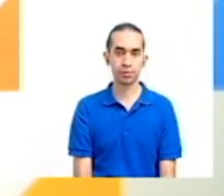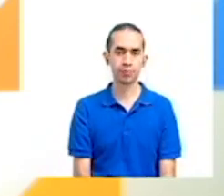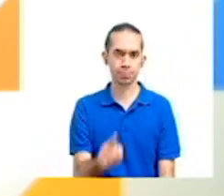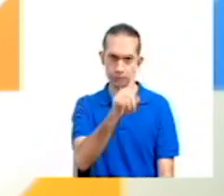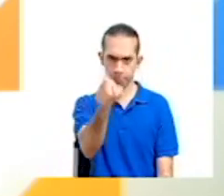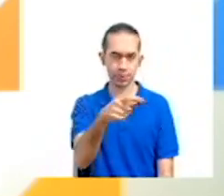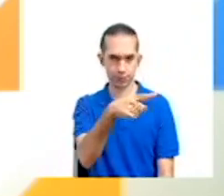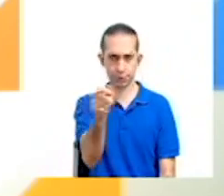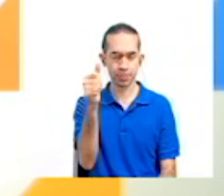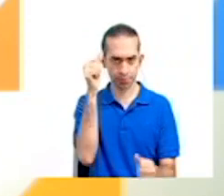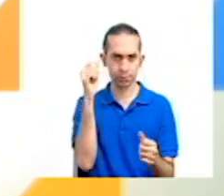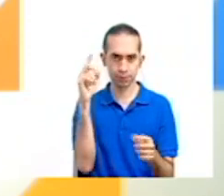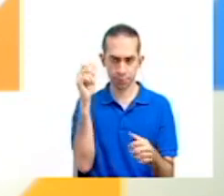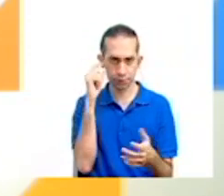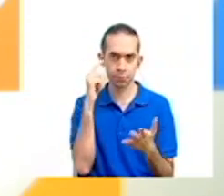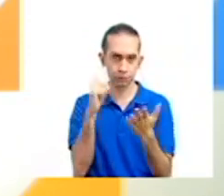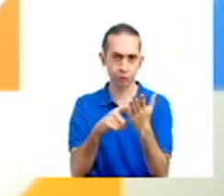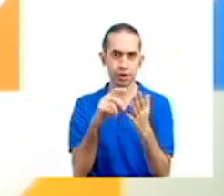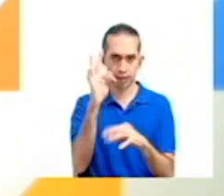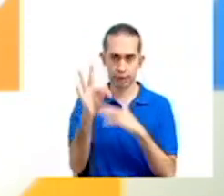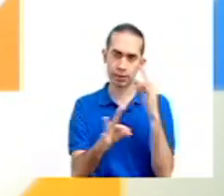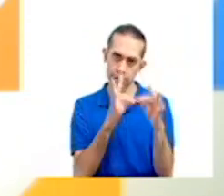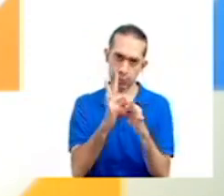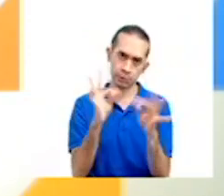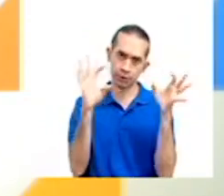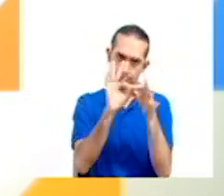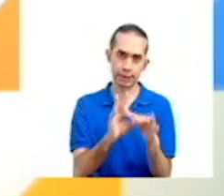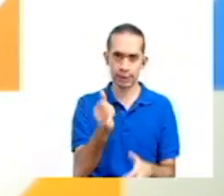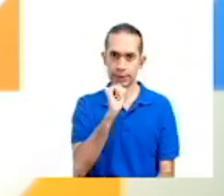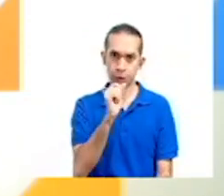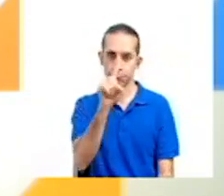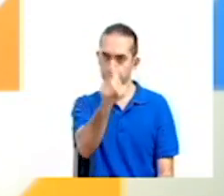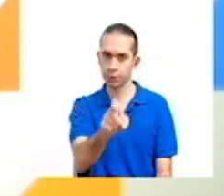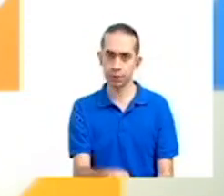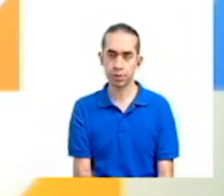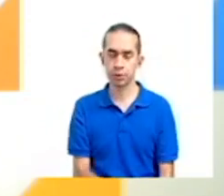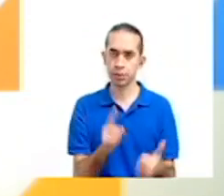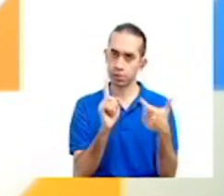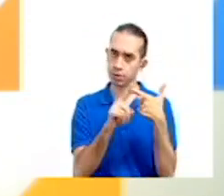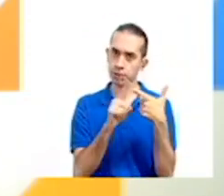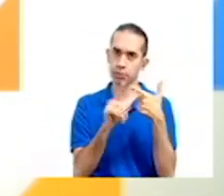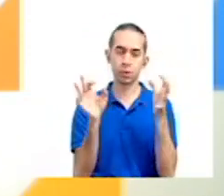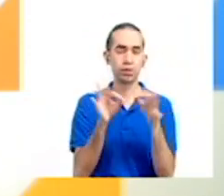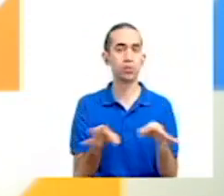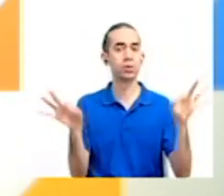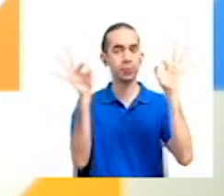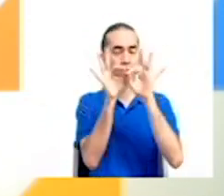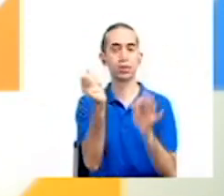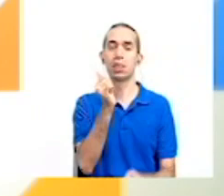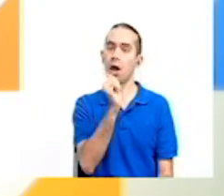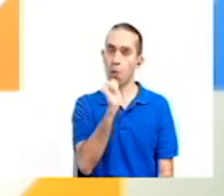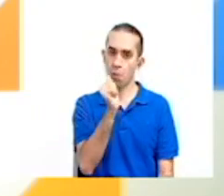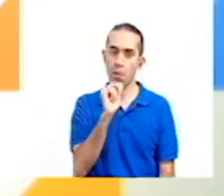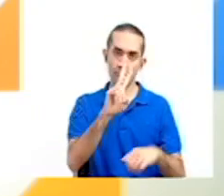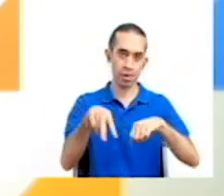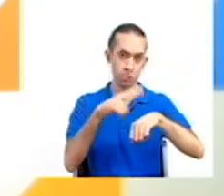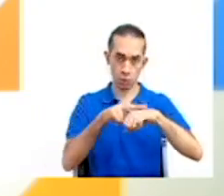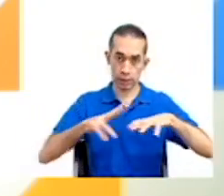¿reconocen los enlaces, el tipo de enlace que tiene el agua? ¿Reconocen la importancia del agua en la